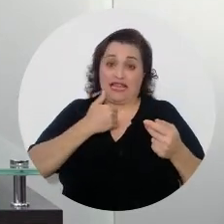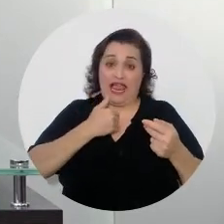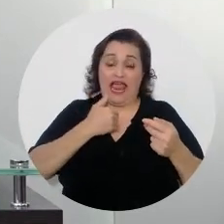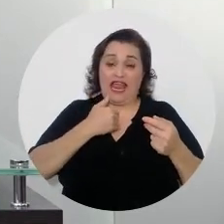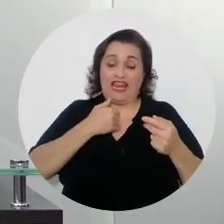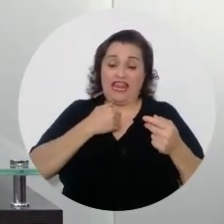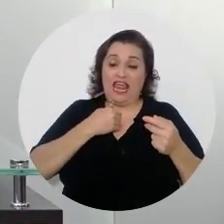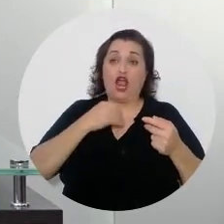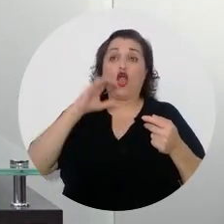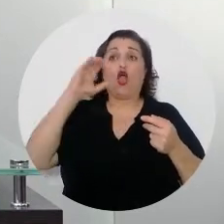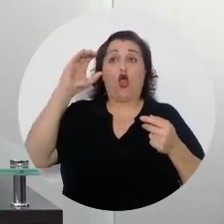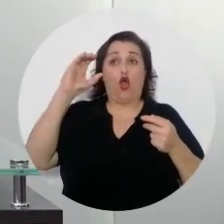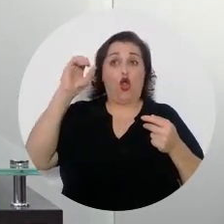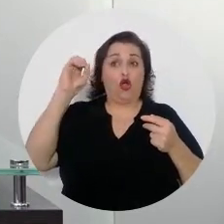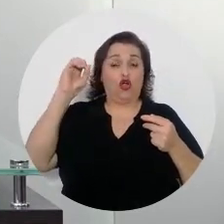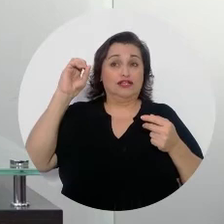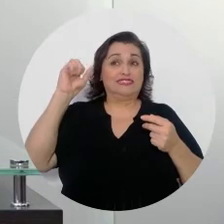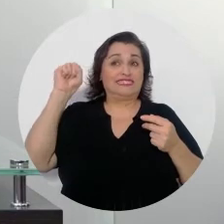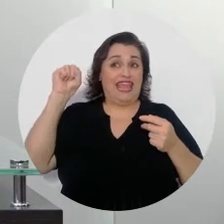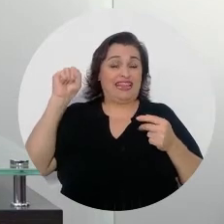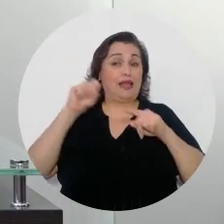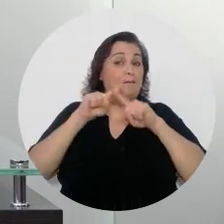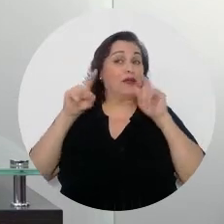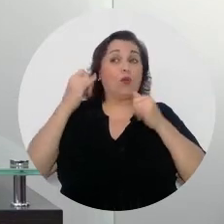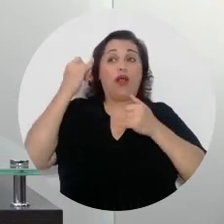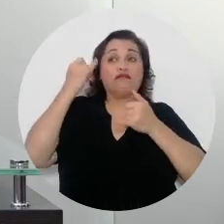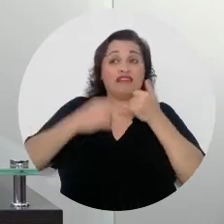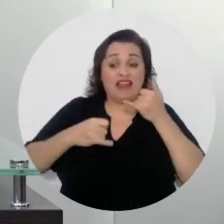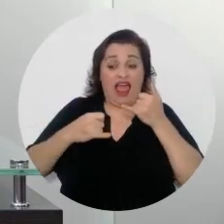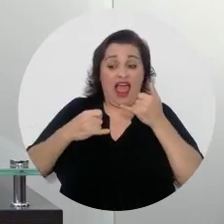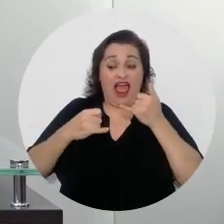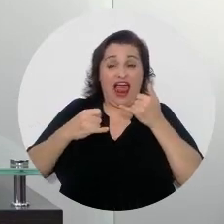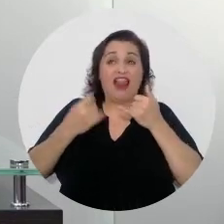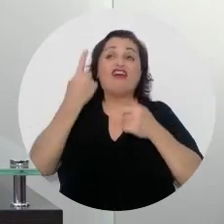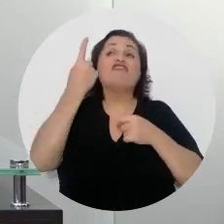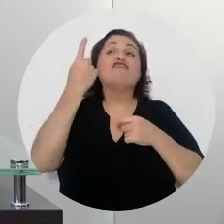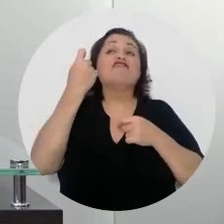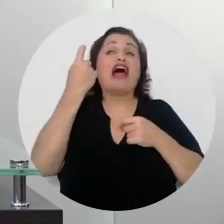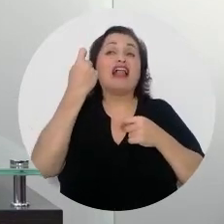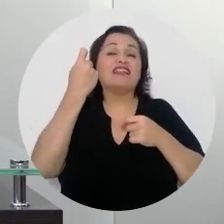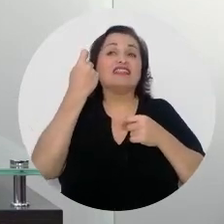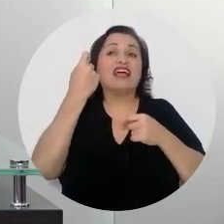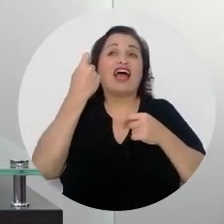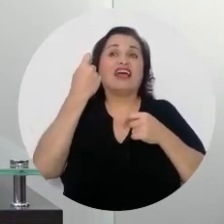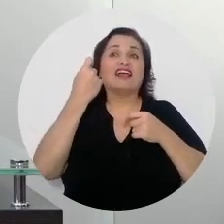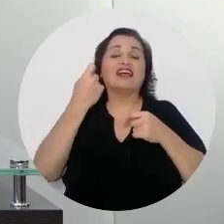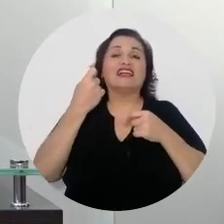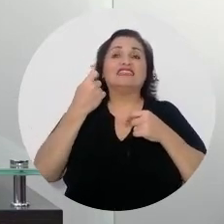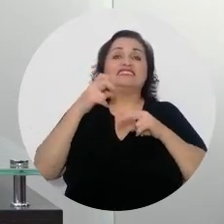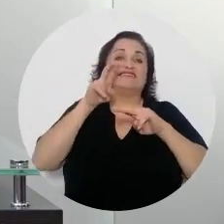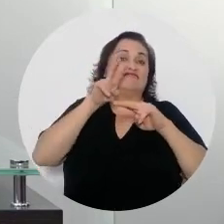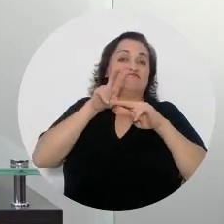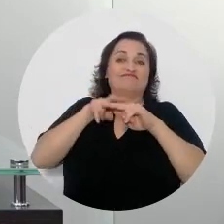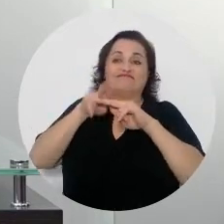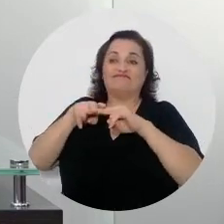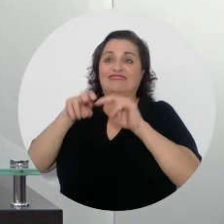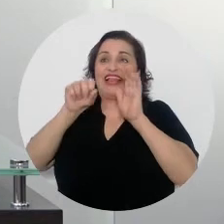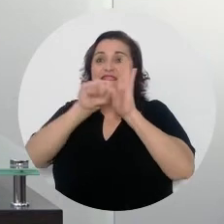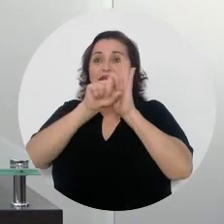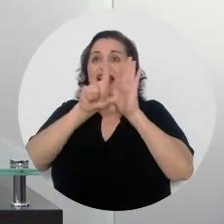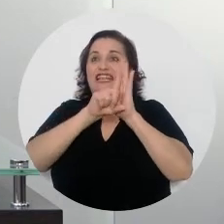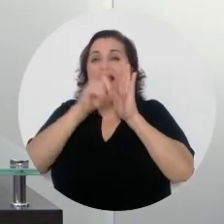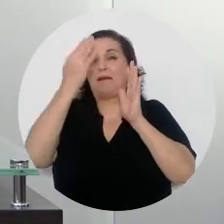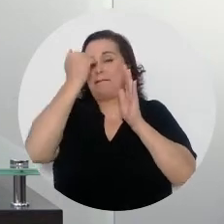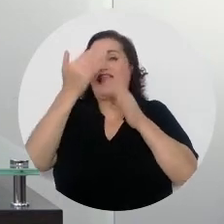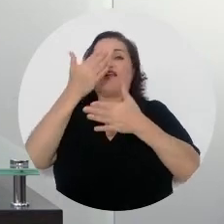partidos que obtienen por cociente pero al final de cuentas quedan faltando curules por